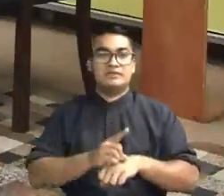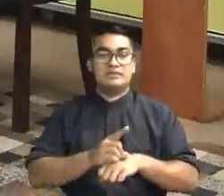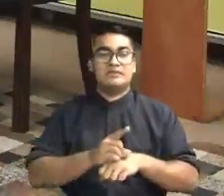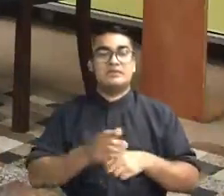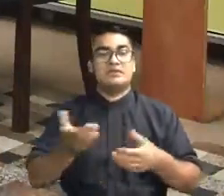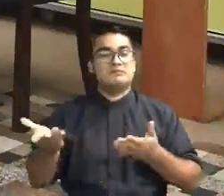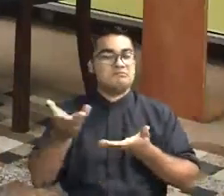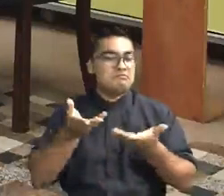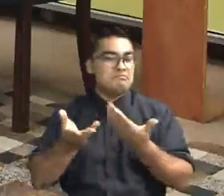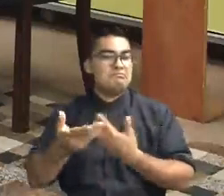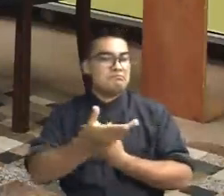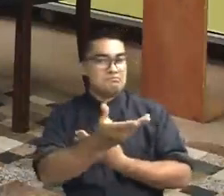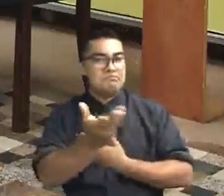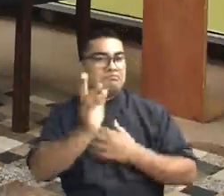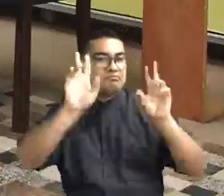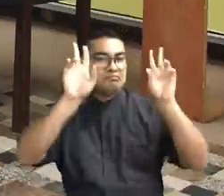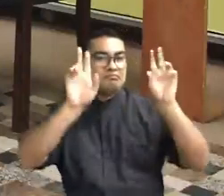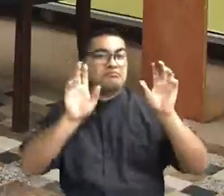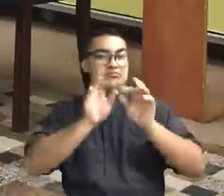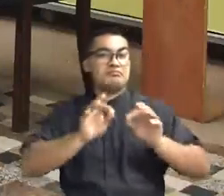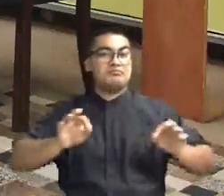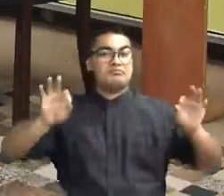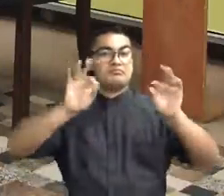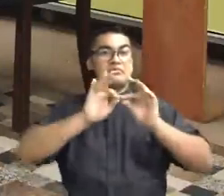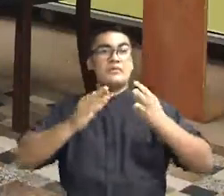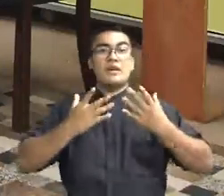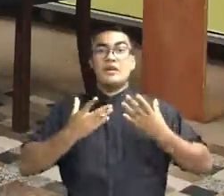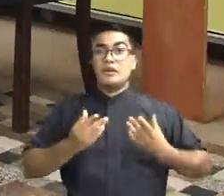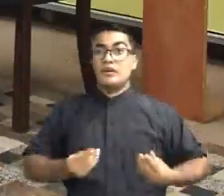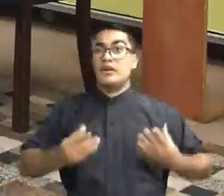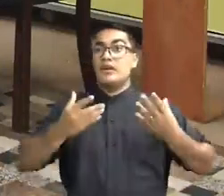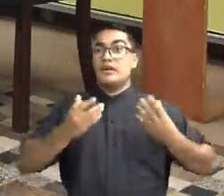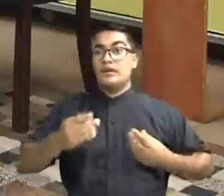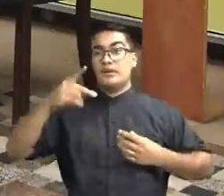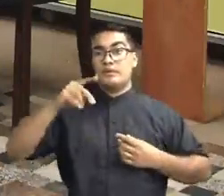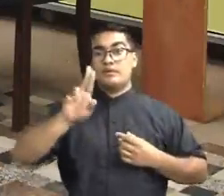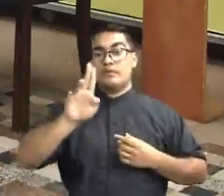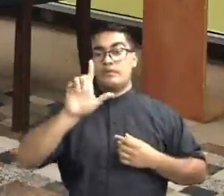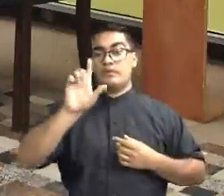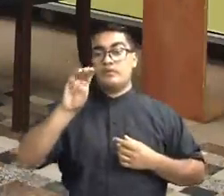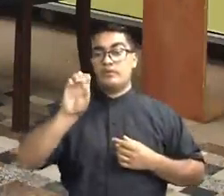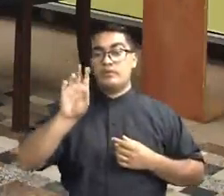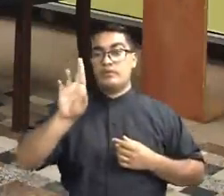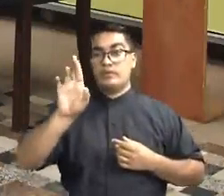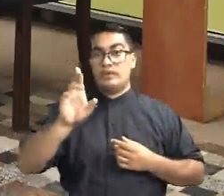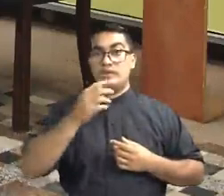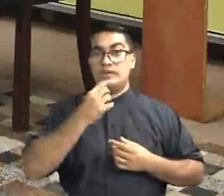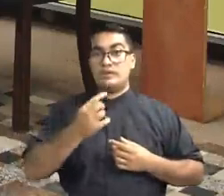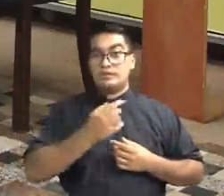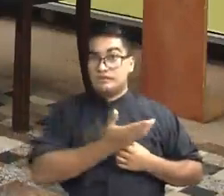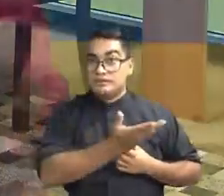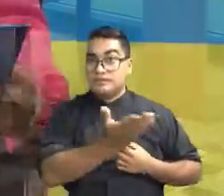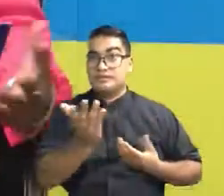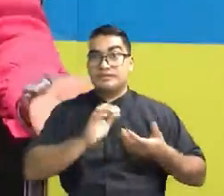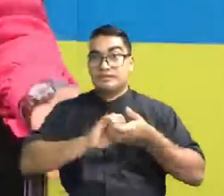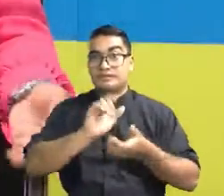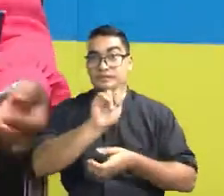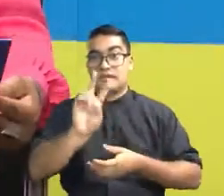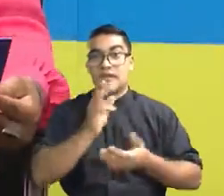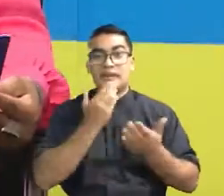haber compartido con nosotros sobre este tema muy importante, enfermedad pulmonar obstructiva crónica. A usted, amigo televidente, gracias por